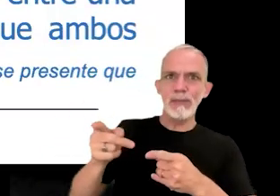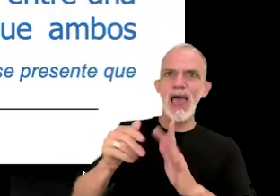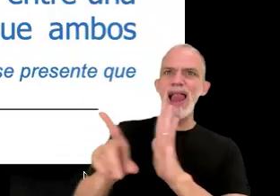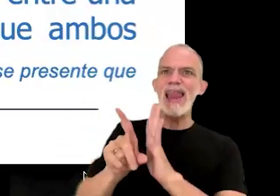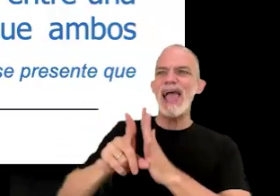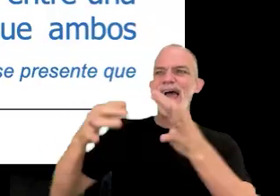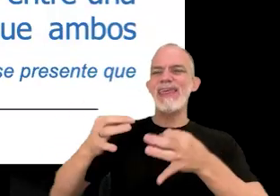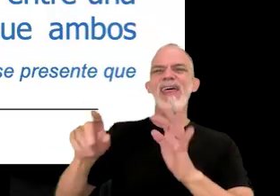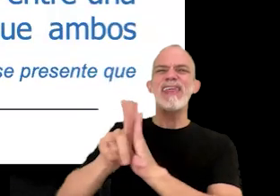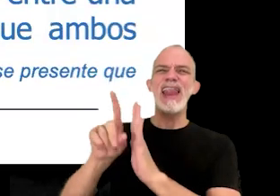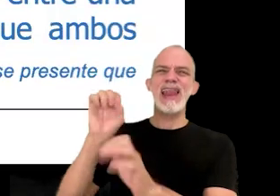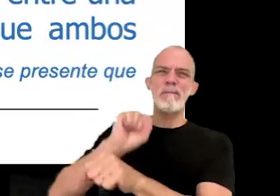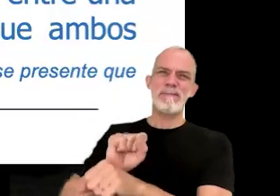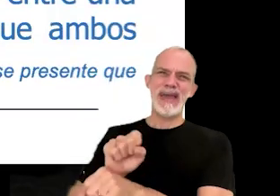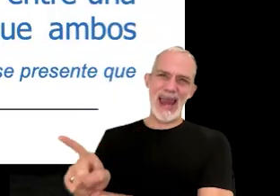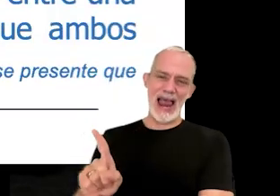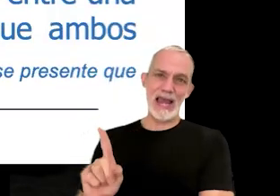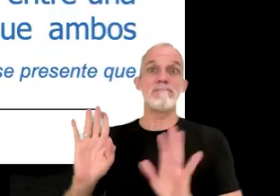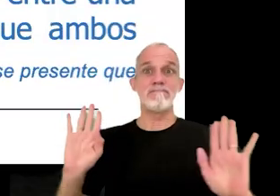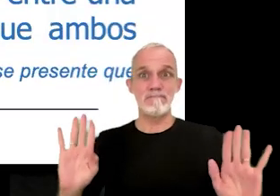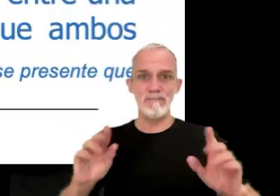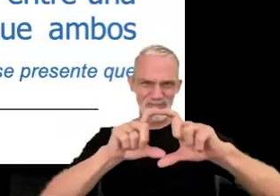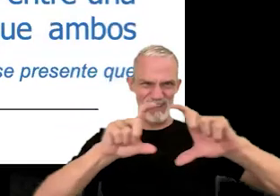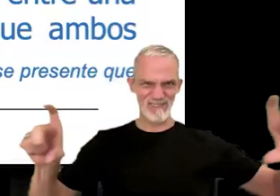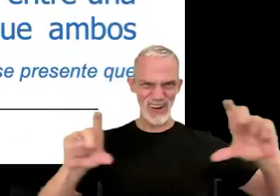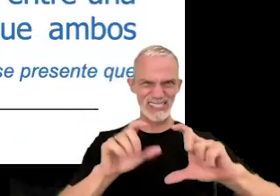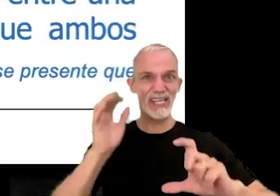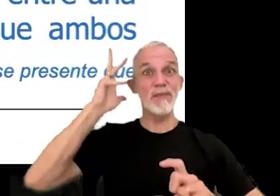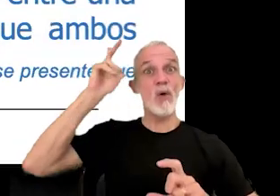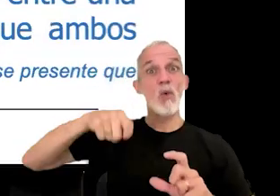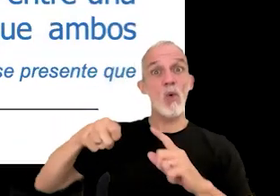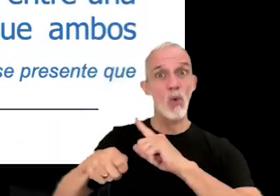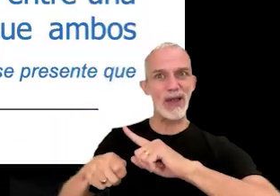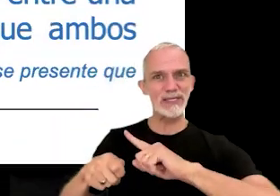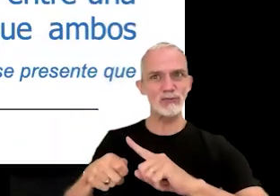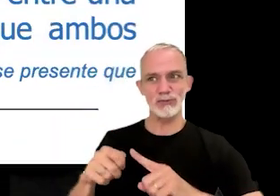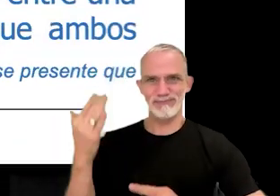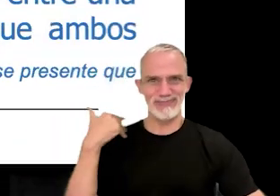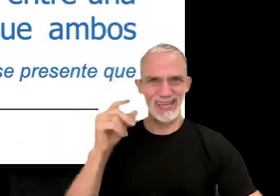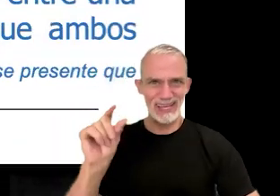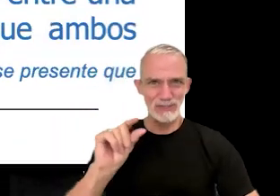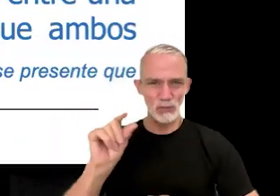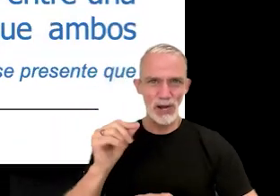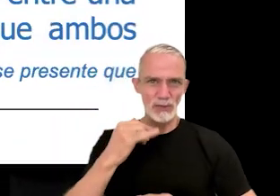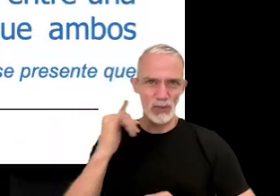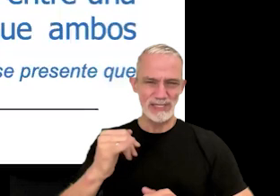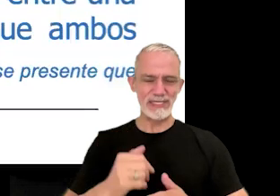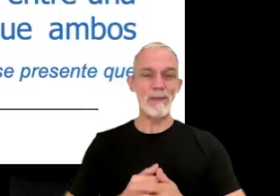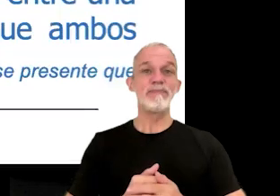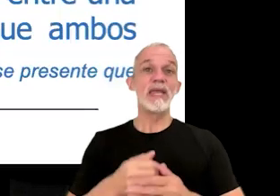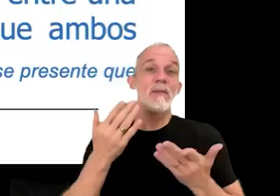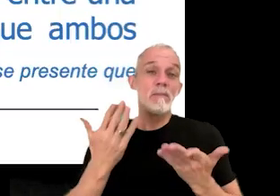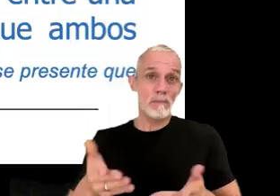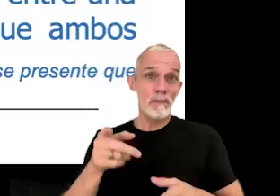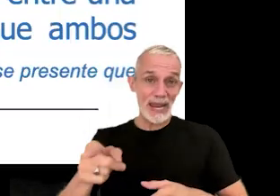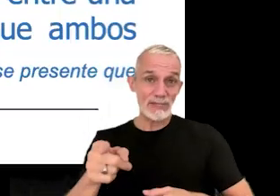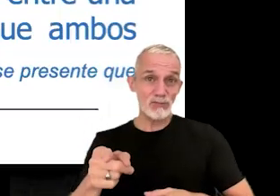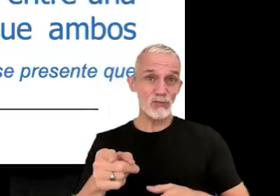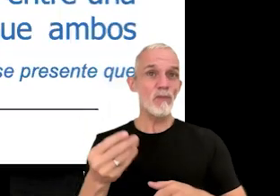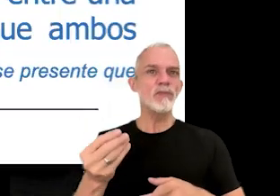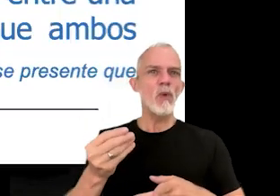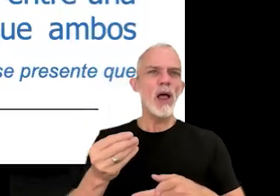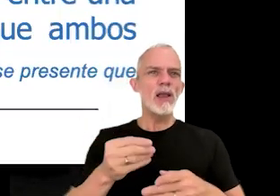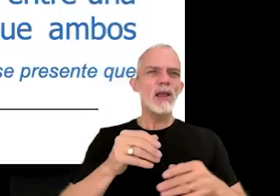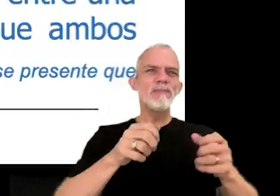ley penal. Es lo que estábamos hablando hace un ratito en la filmina anterior. Para esto, la Agropecuaria de